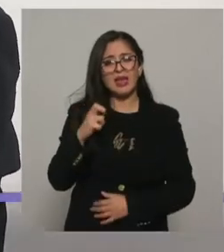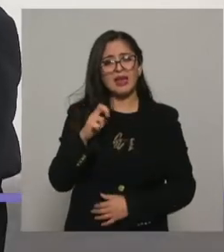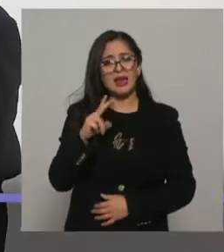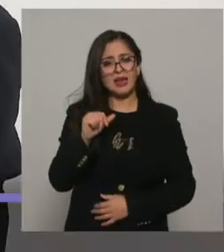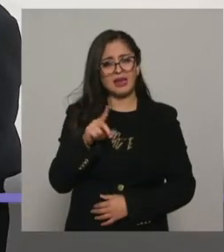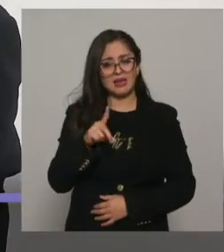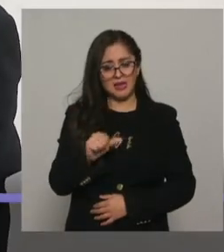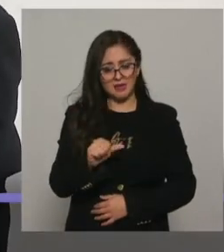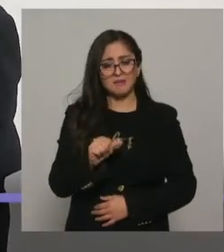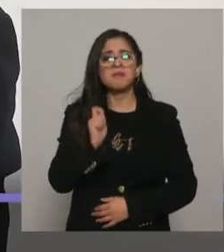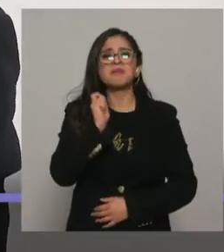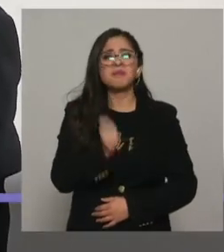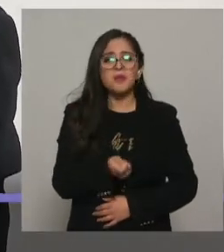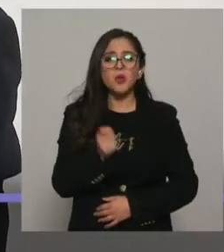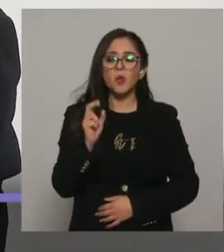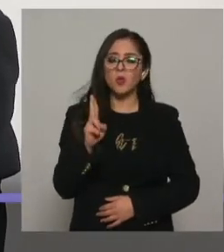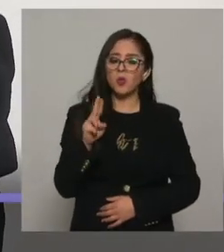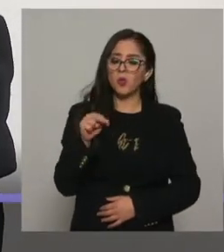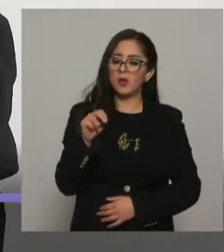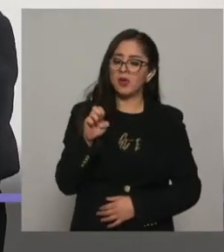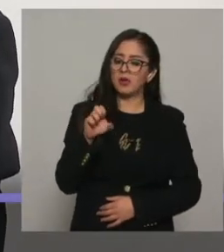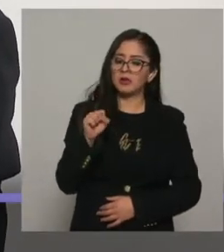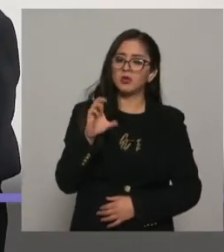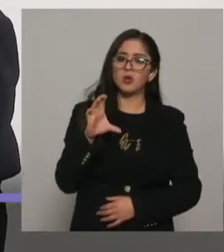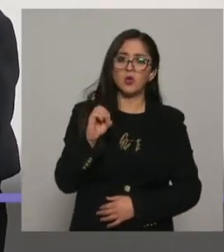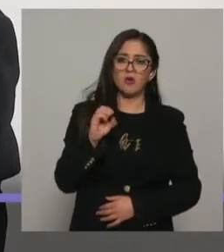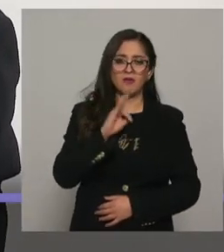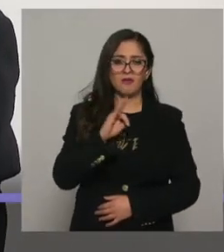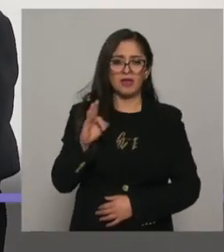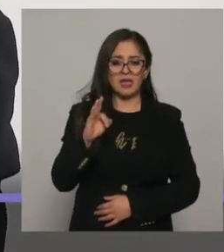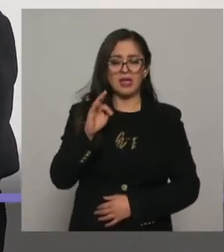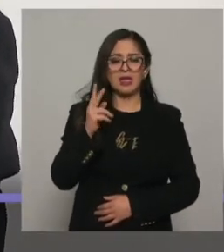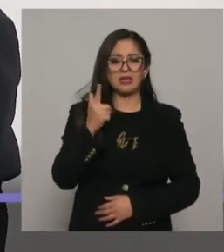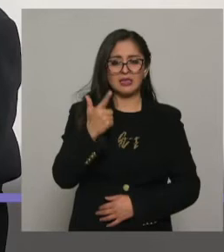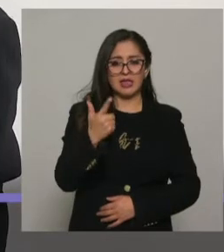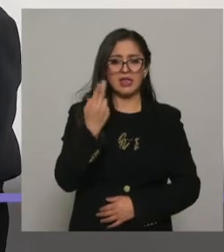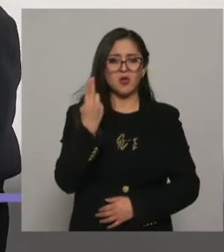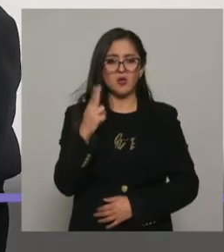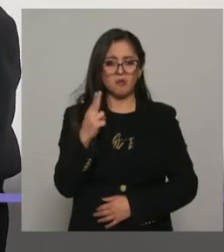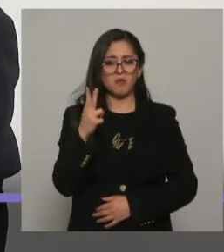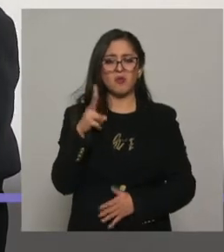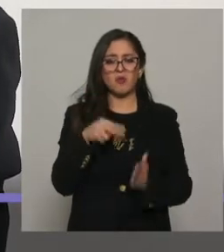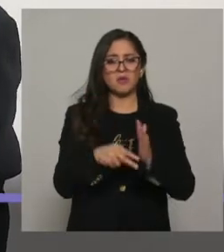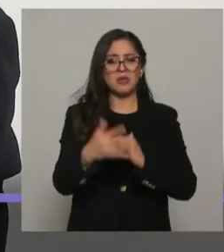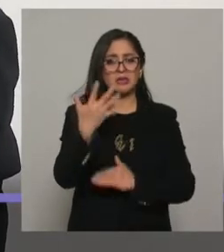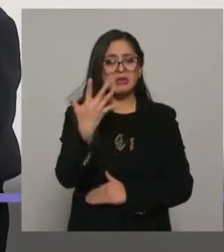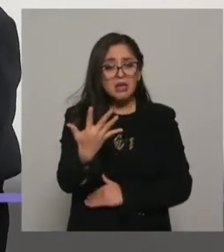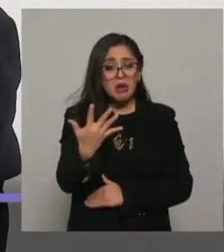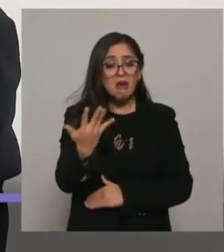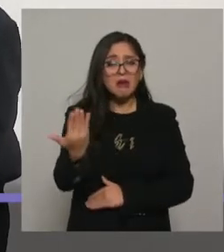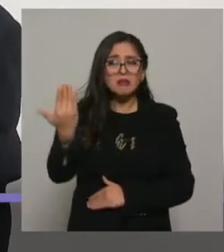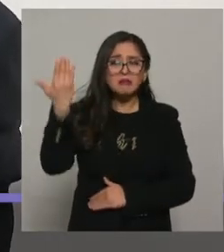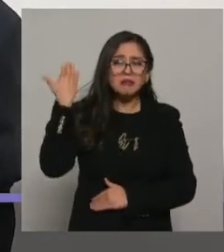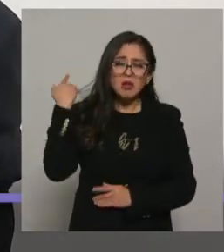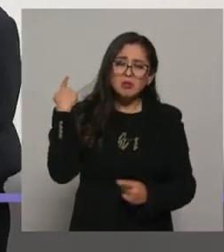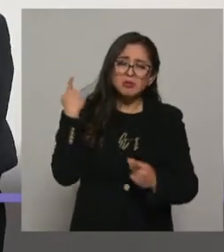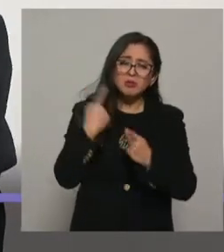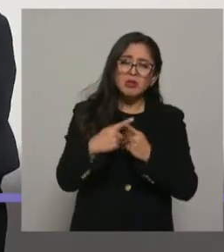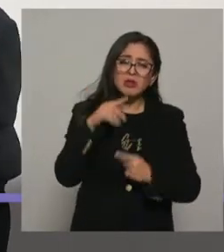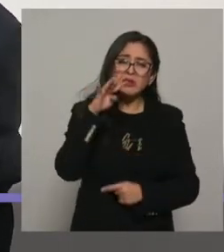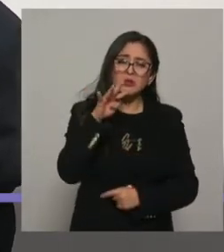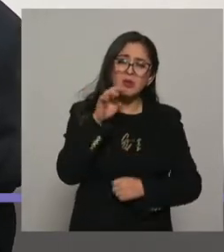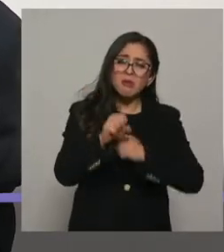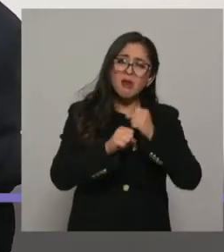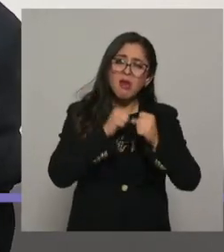UNESCO, precisamente el 7 de noviembre de 2005, ya hace 19 años en